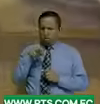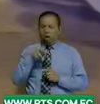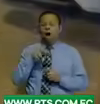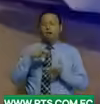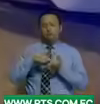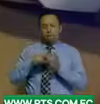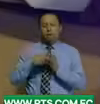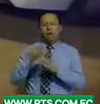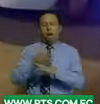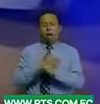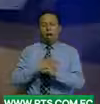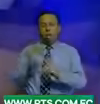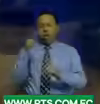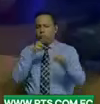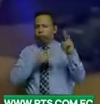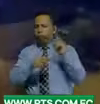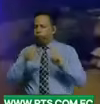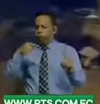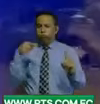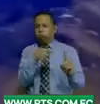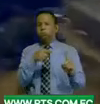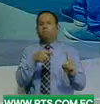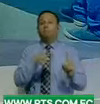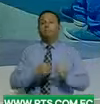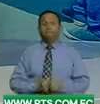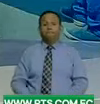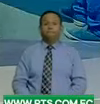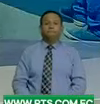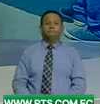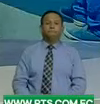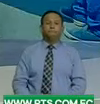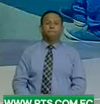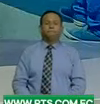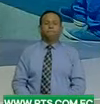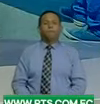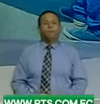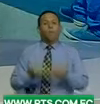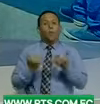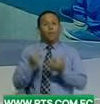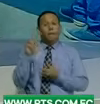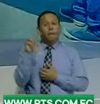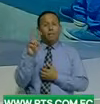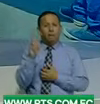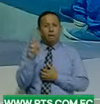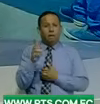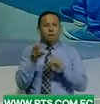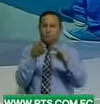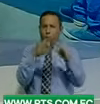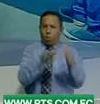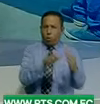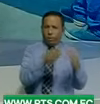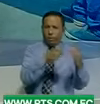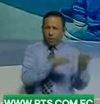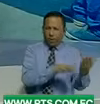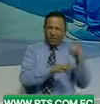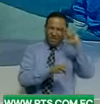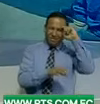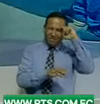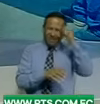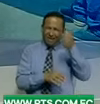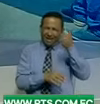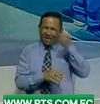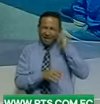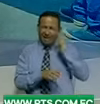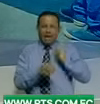direccionada. Informó Richard Ceballos. Este viernes, los cuerpos de los dos fallecidos del ataque de